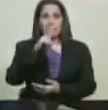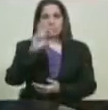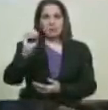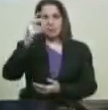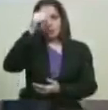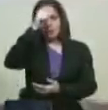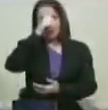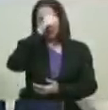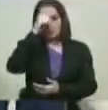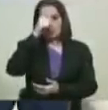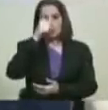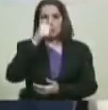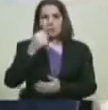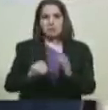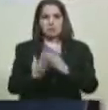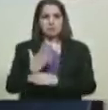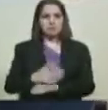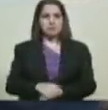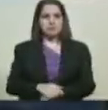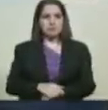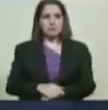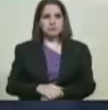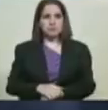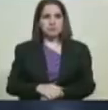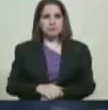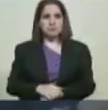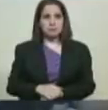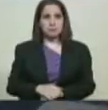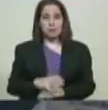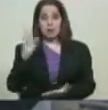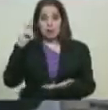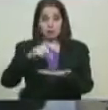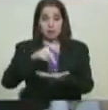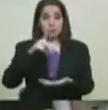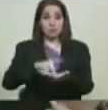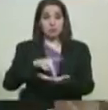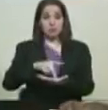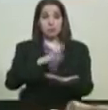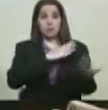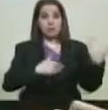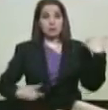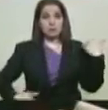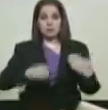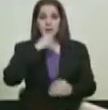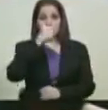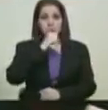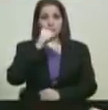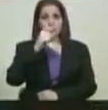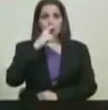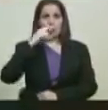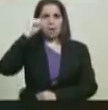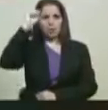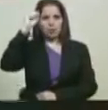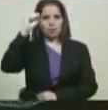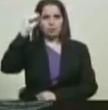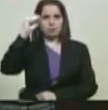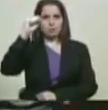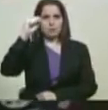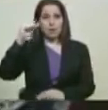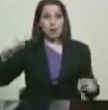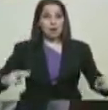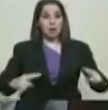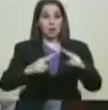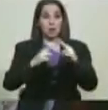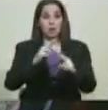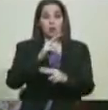Gracias. Ha sido entonces la intervención del presidente de la República Bolivariana de Venezuela, Nicolás Maduro Moros, en este encuentro